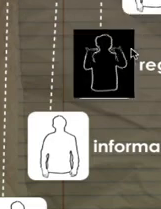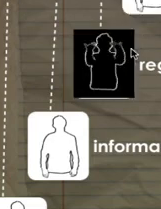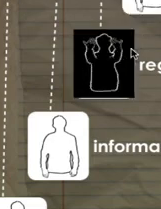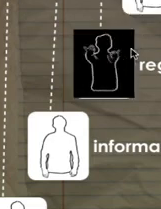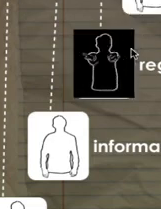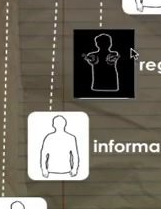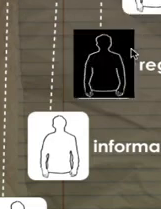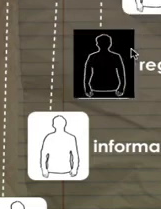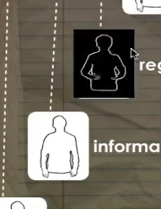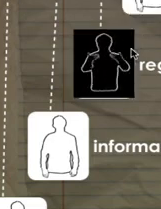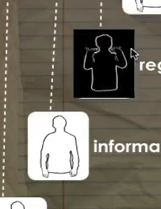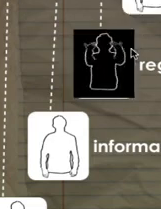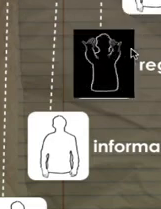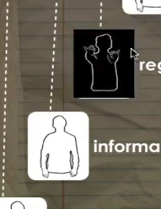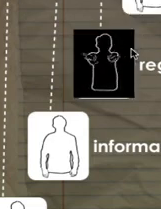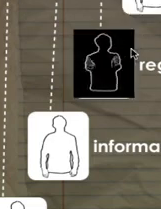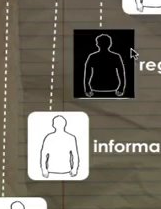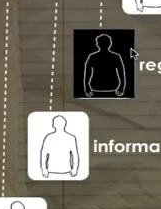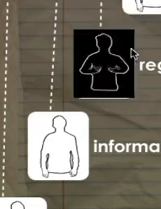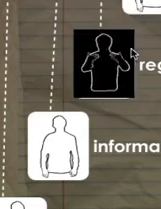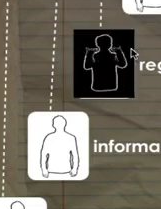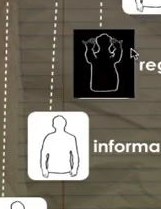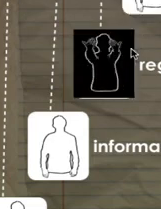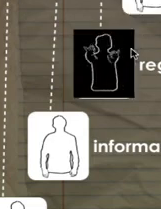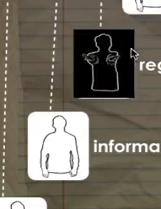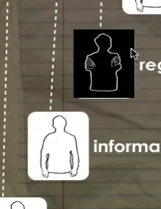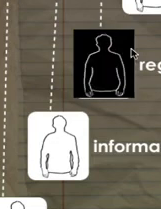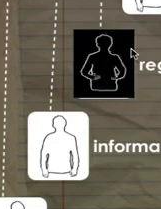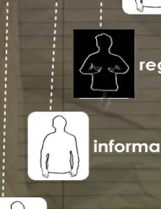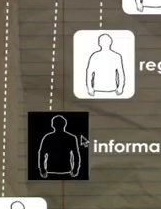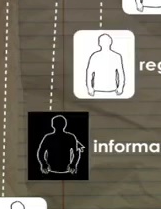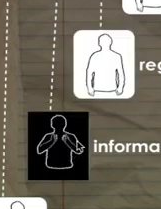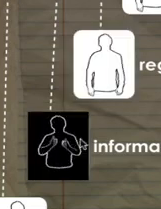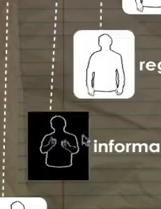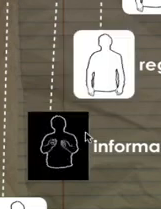Gracias por Gracias